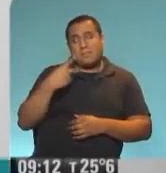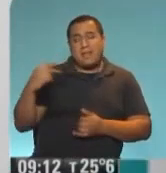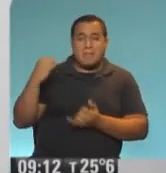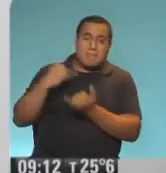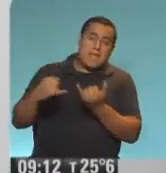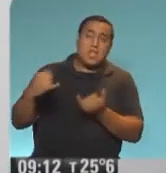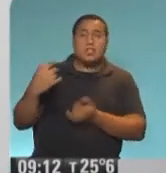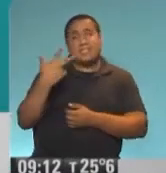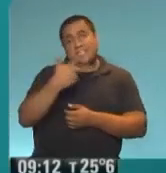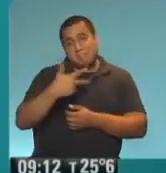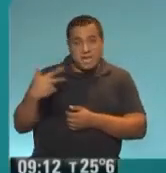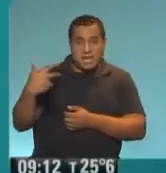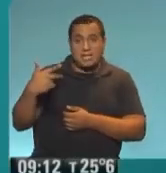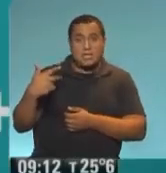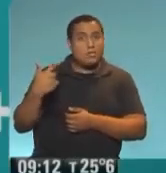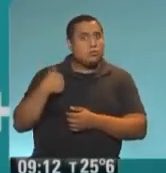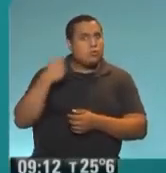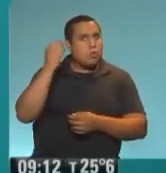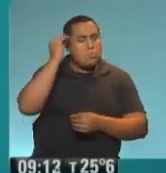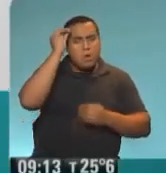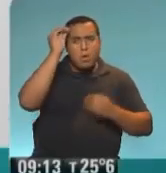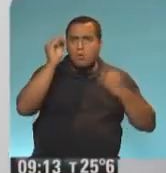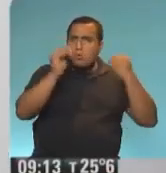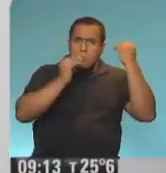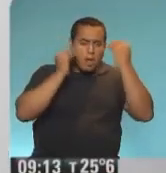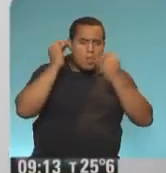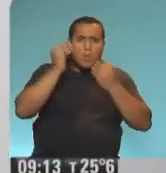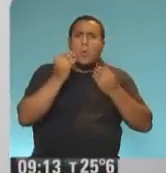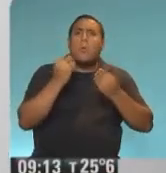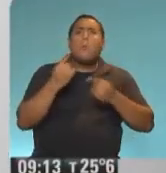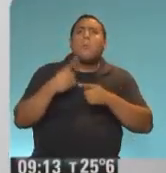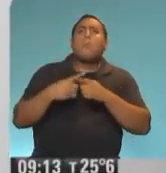tres semanas, en realidad estoy muy preocupado, no solo porque